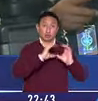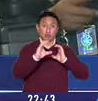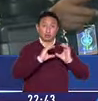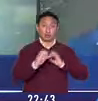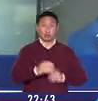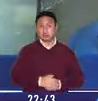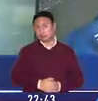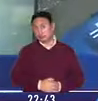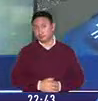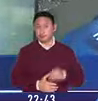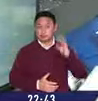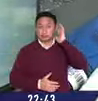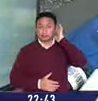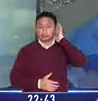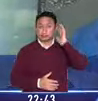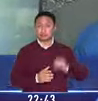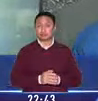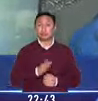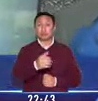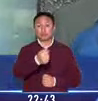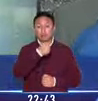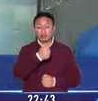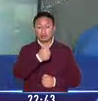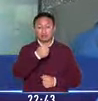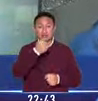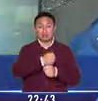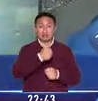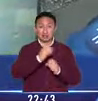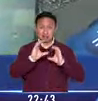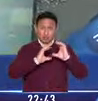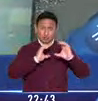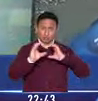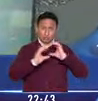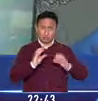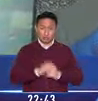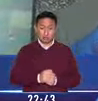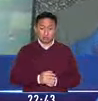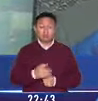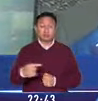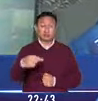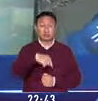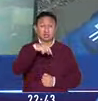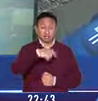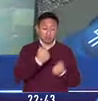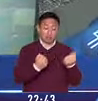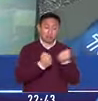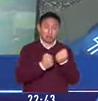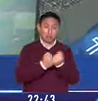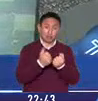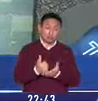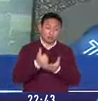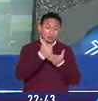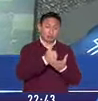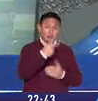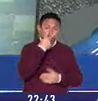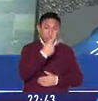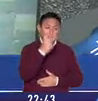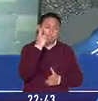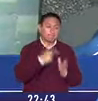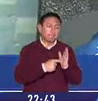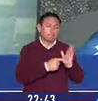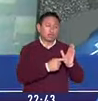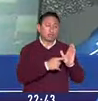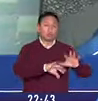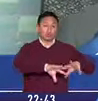comunicación. Los periodistas, los trabajadores de la comunicación, que han sido un gran aporte para detectar, por ejemplo, casos